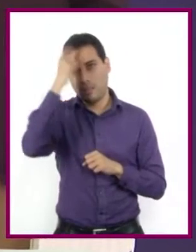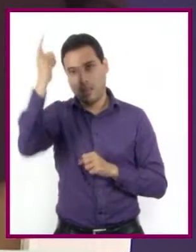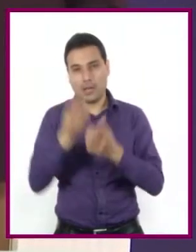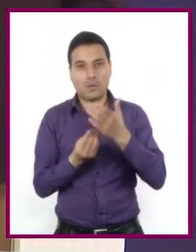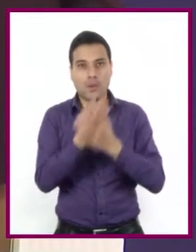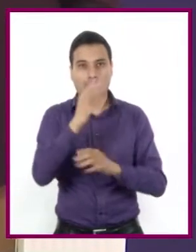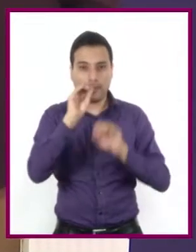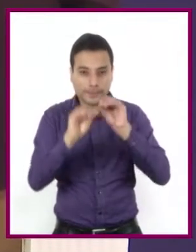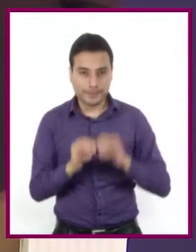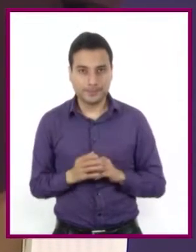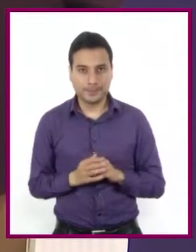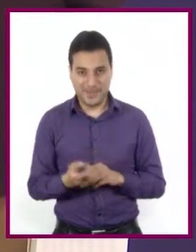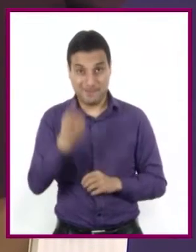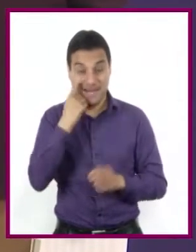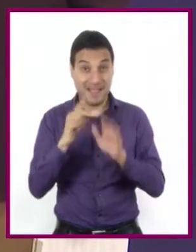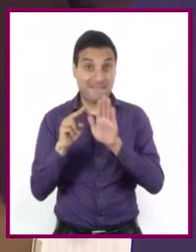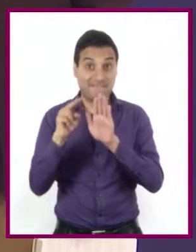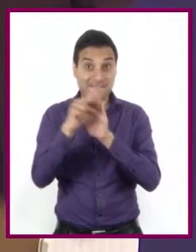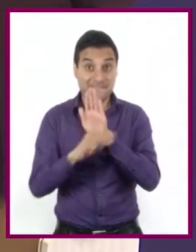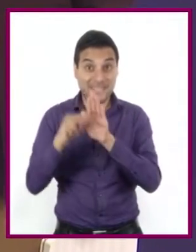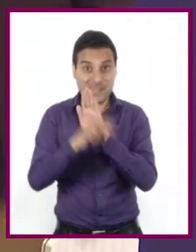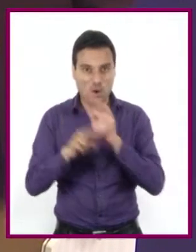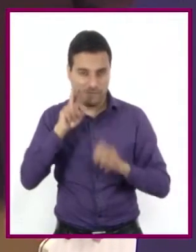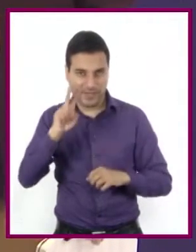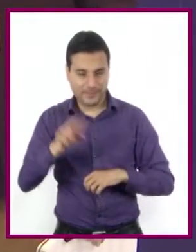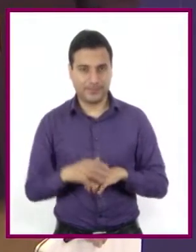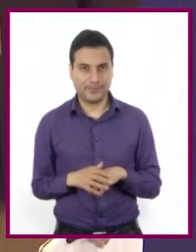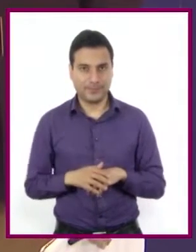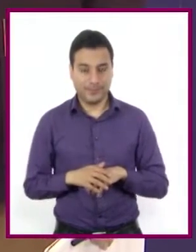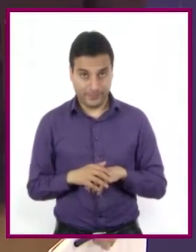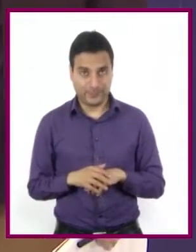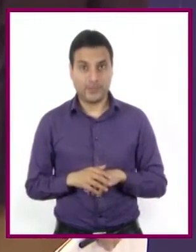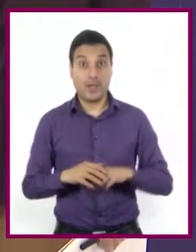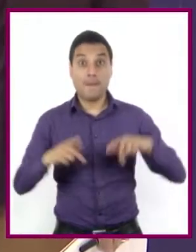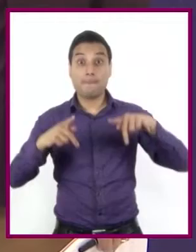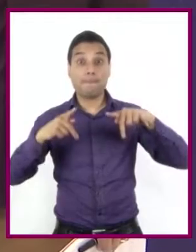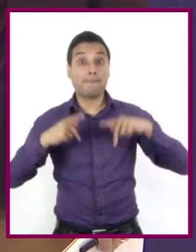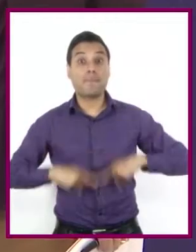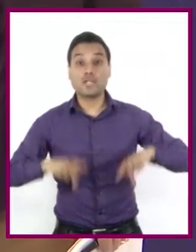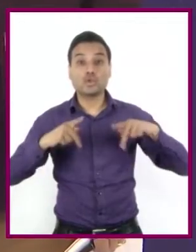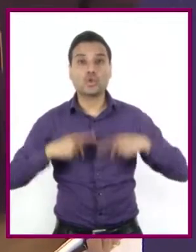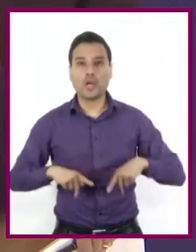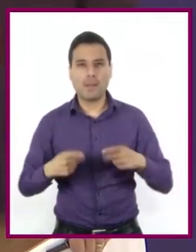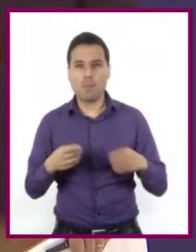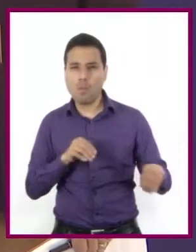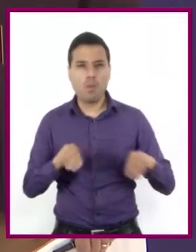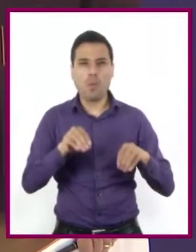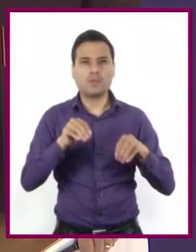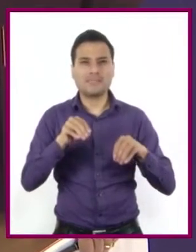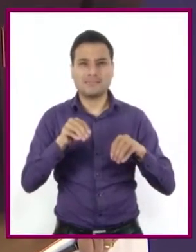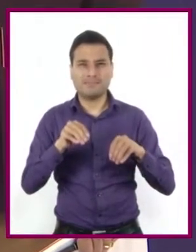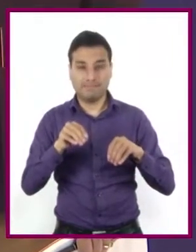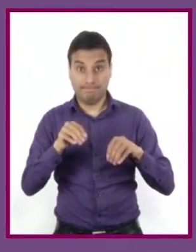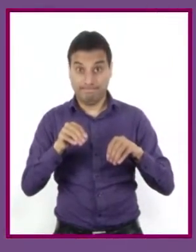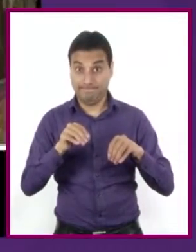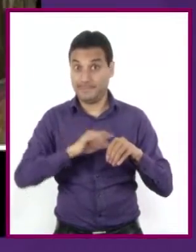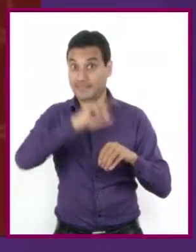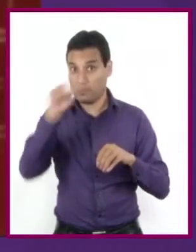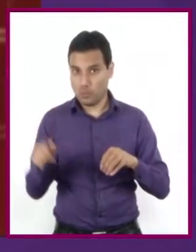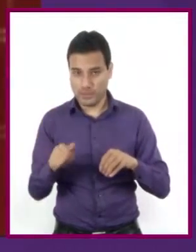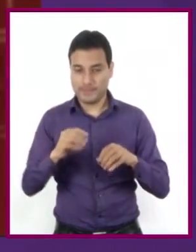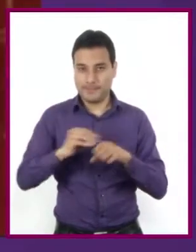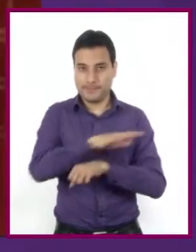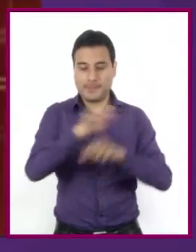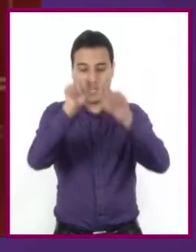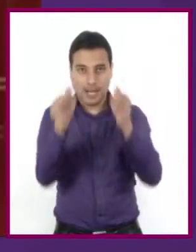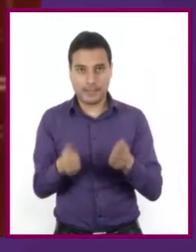es. Vamos a ver este video al respecto de cómo los movimientos sociales impactan la generación del arte. La